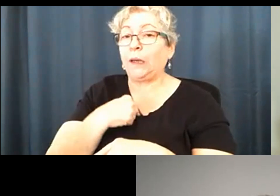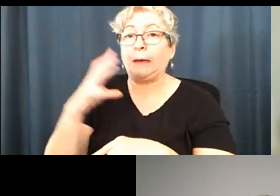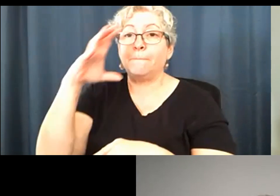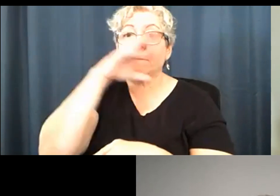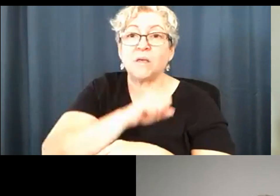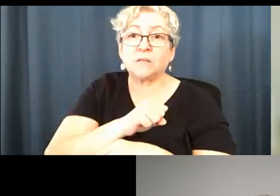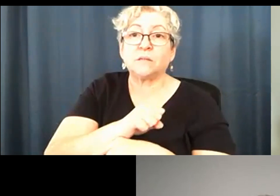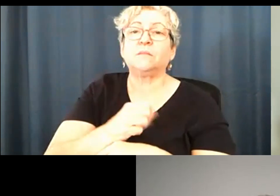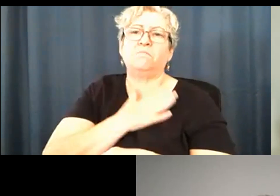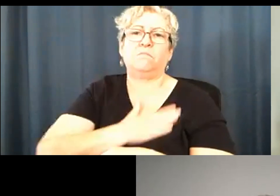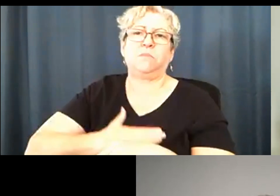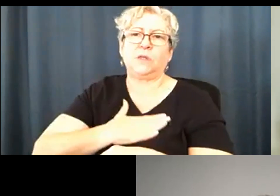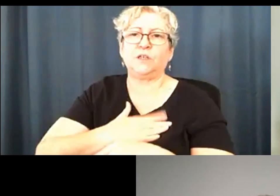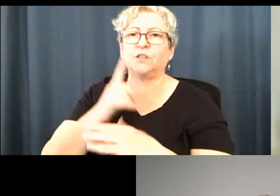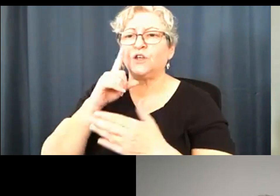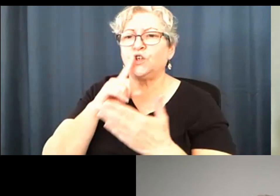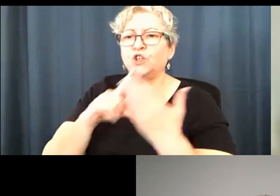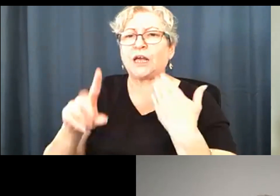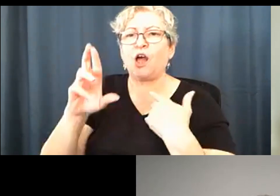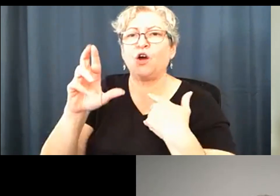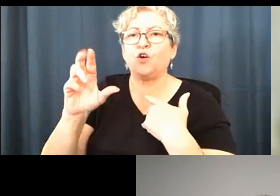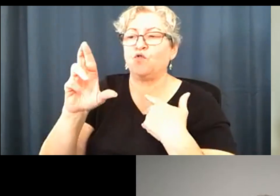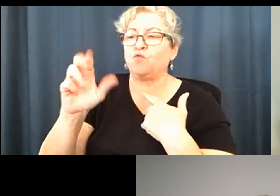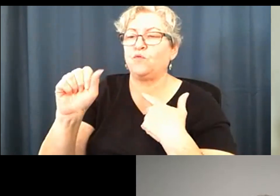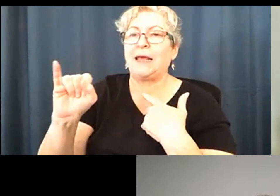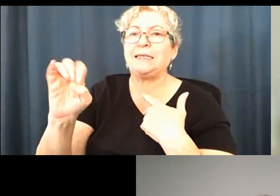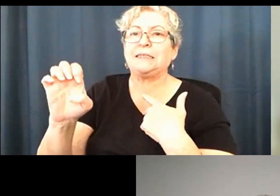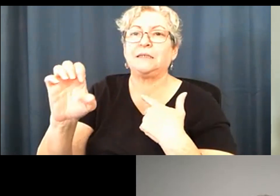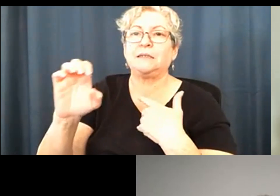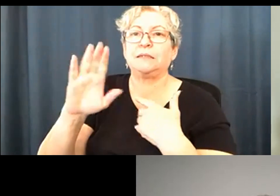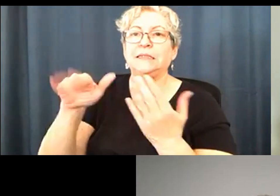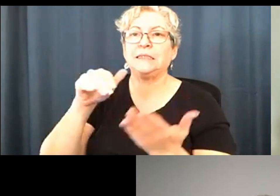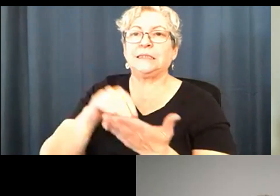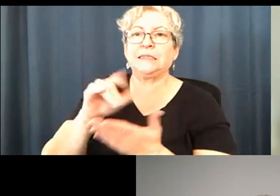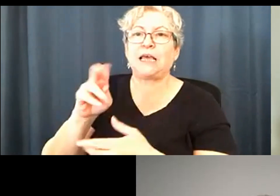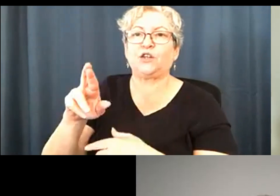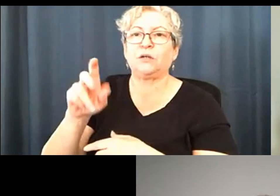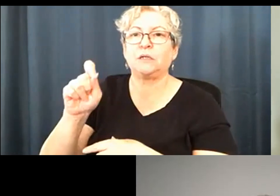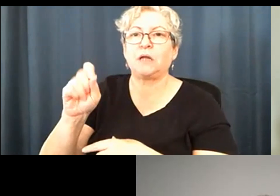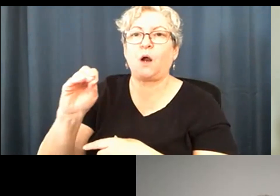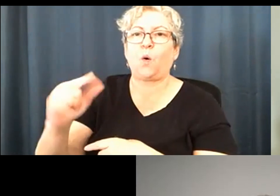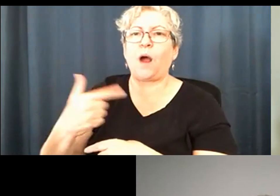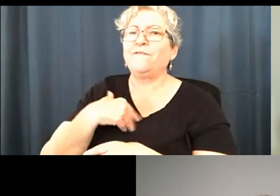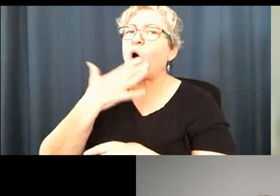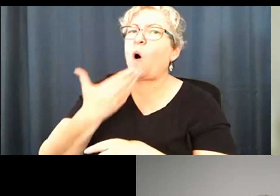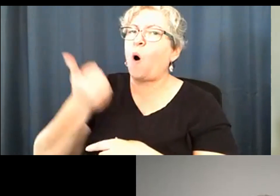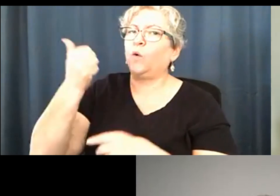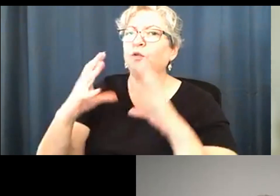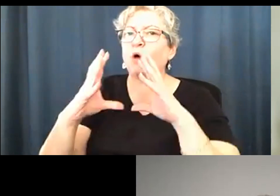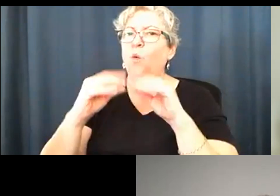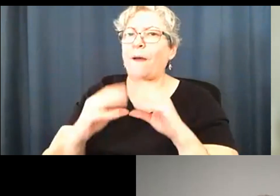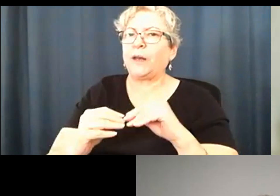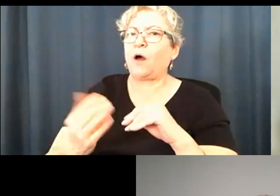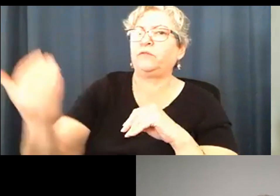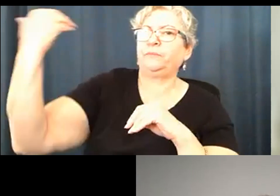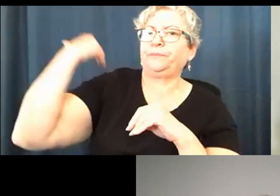hay algunas preguntas que no pudimos contestar, por favor, chequen racecenter.org y van a tener unos webinarios